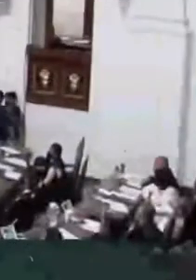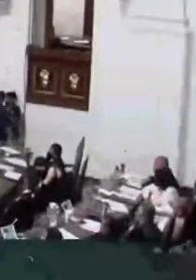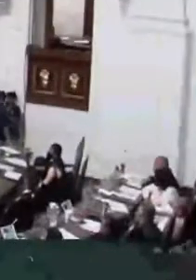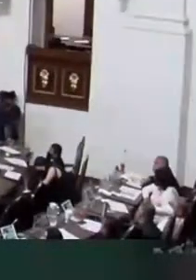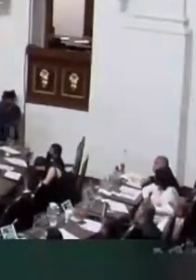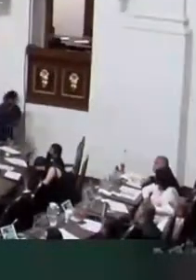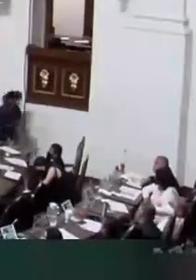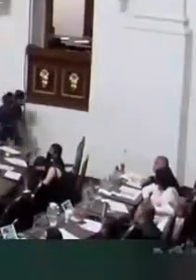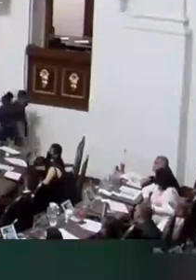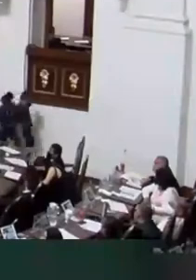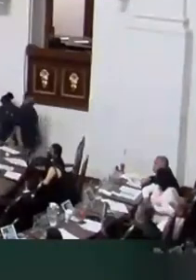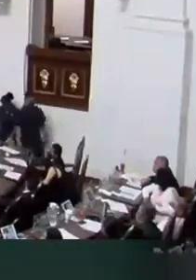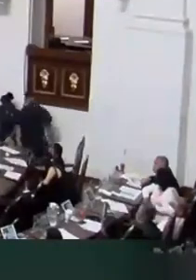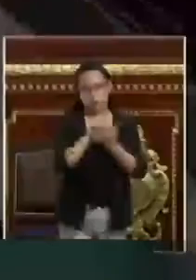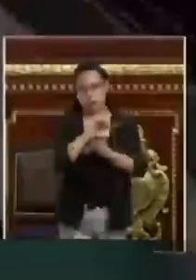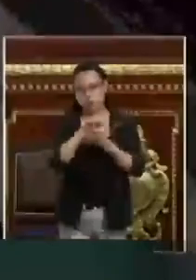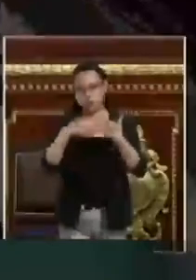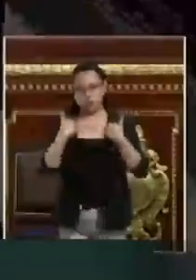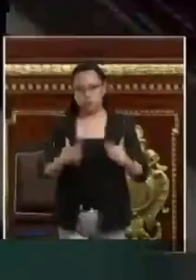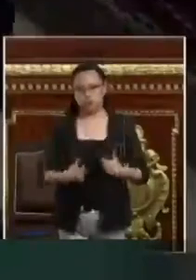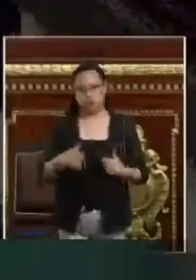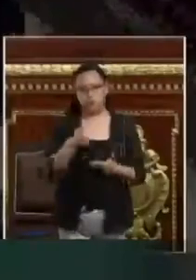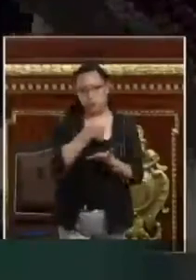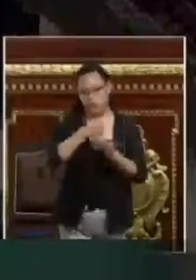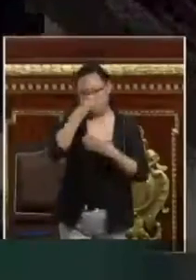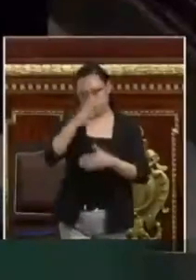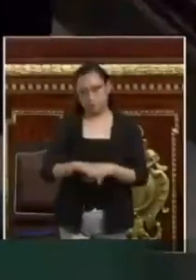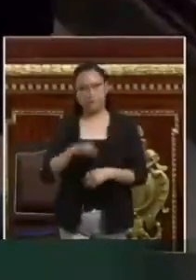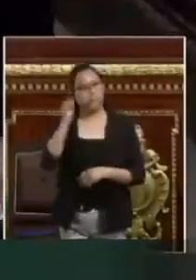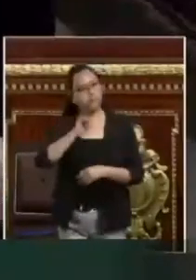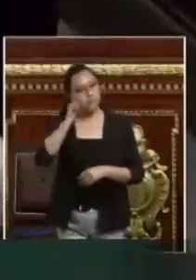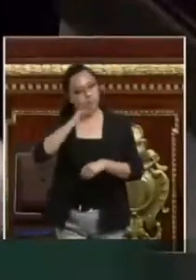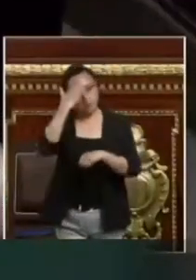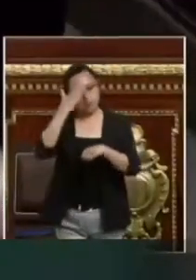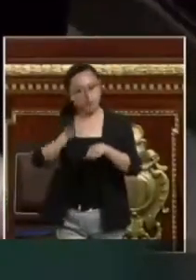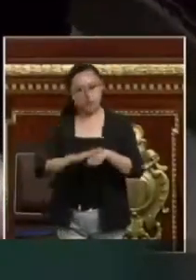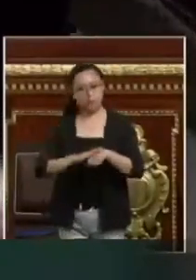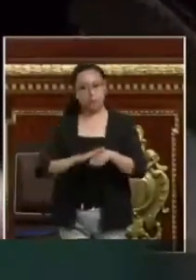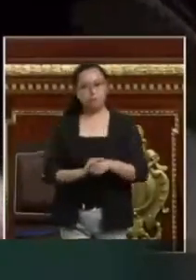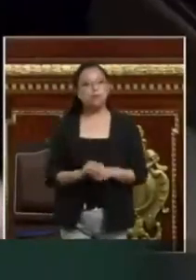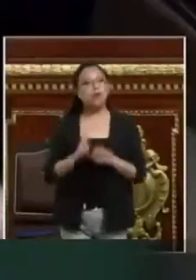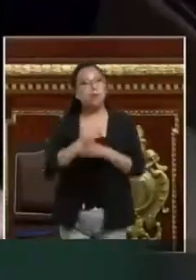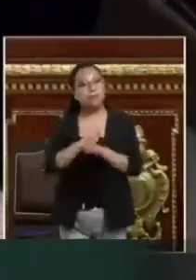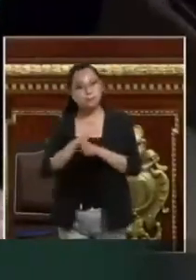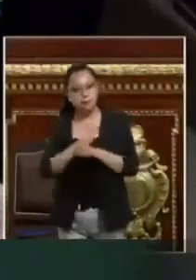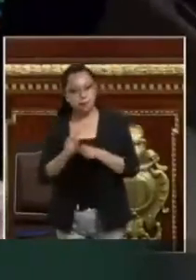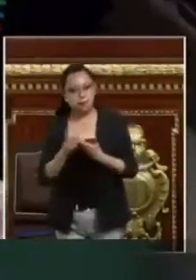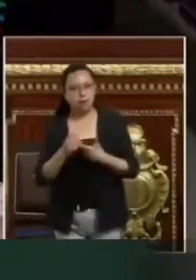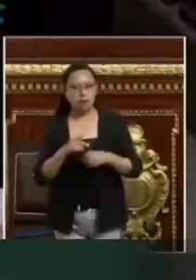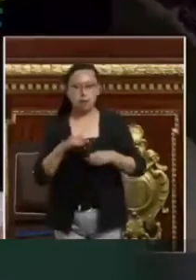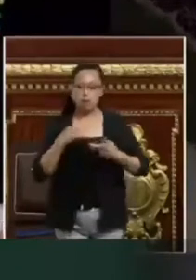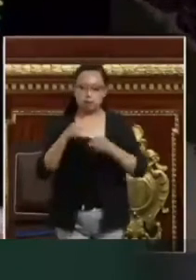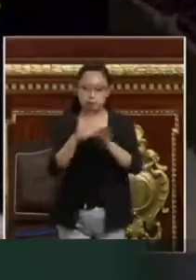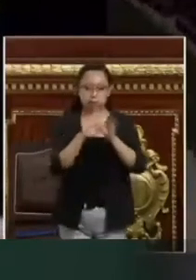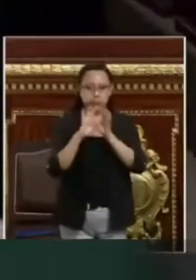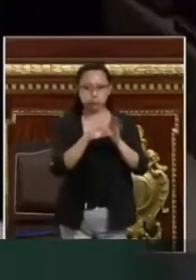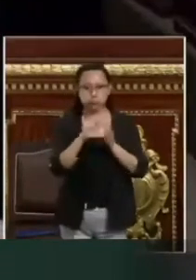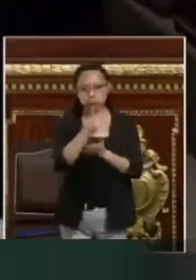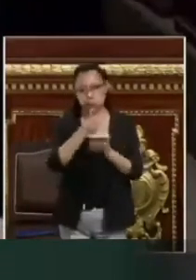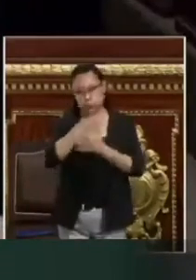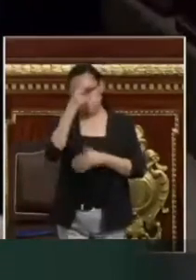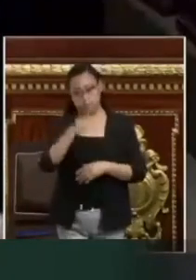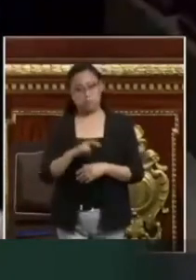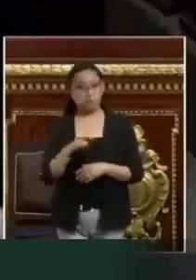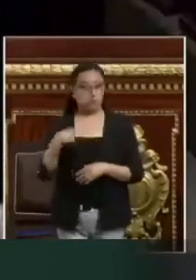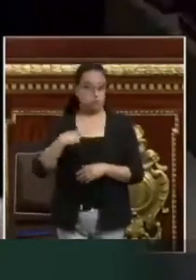El Pleno del Congreso aprobó que el politólogo e internacionalista Genaro Fausto Lozano Valencia forme parte del Consejo de la Comisión de